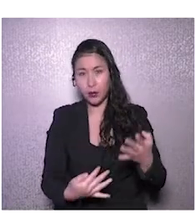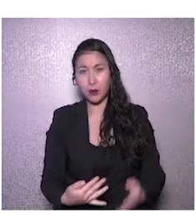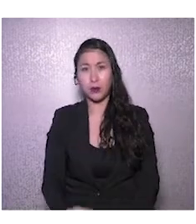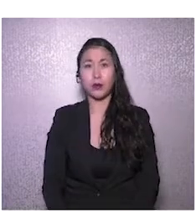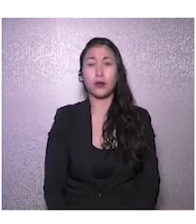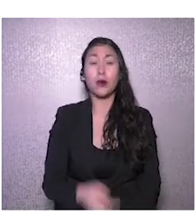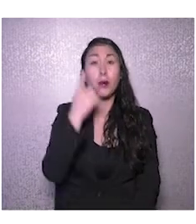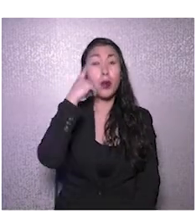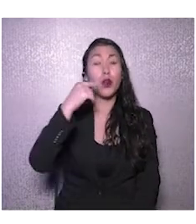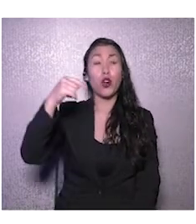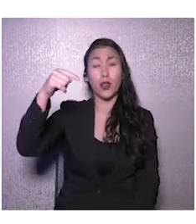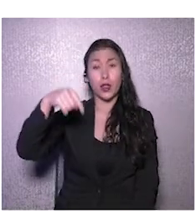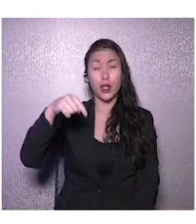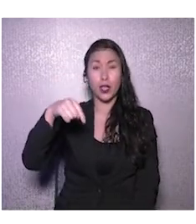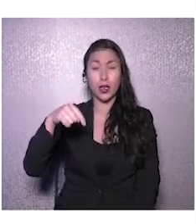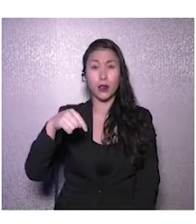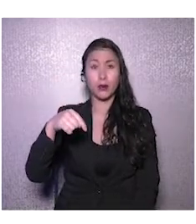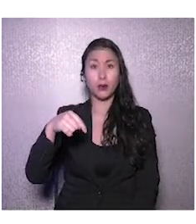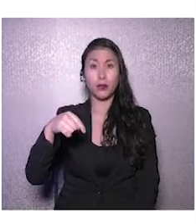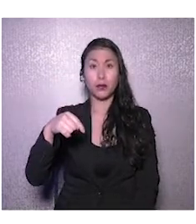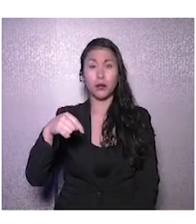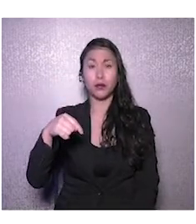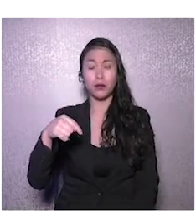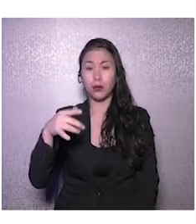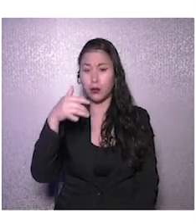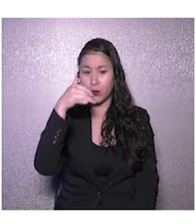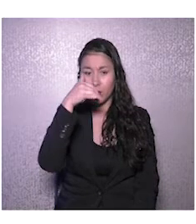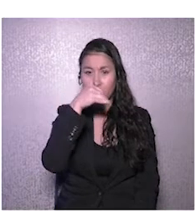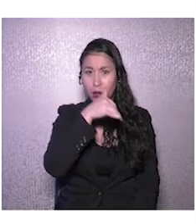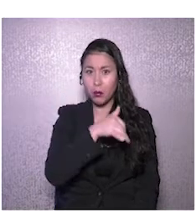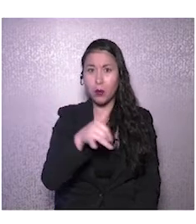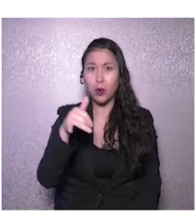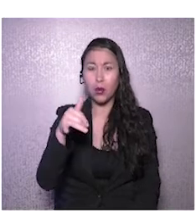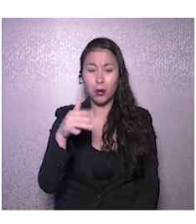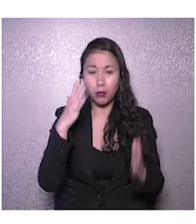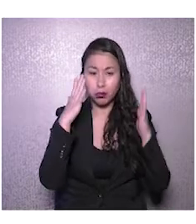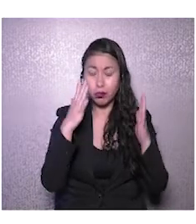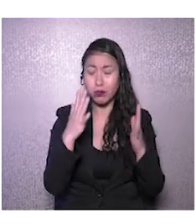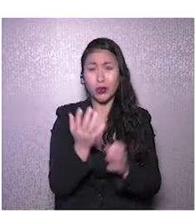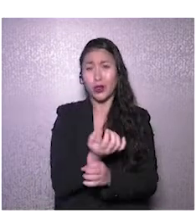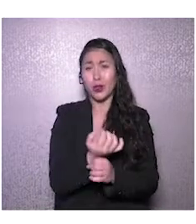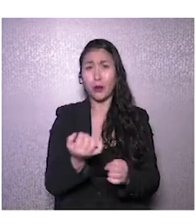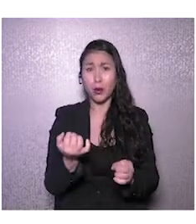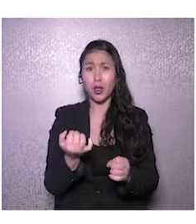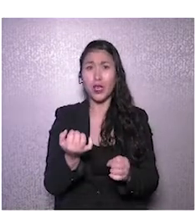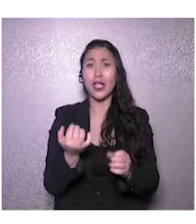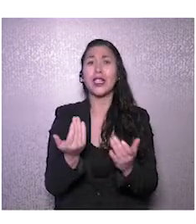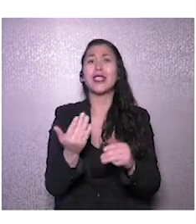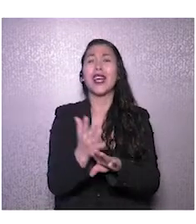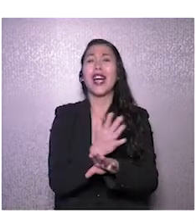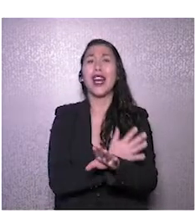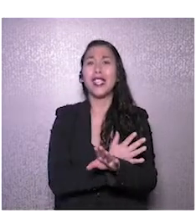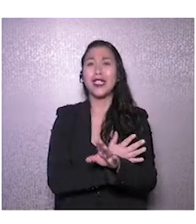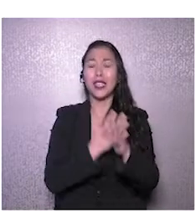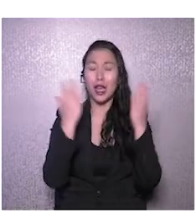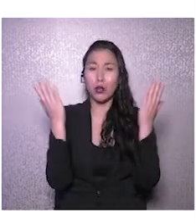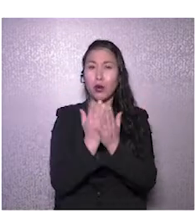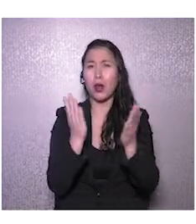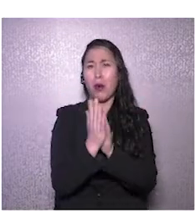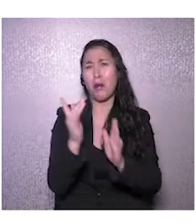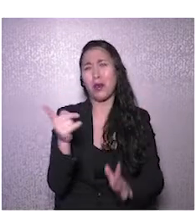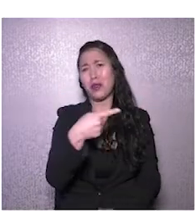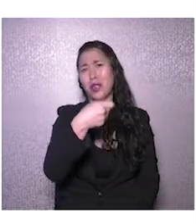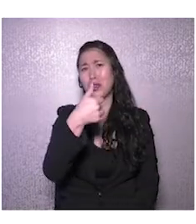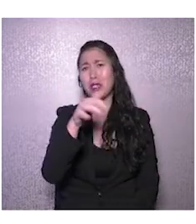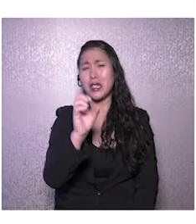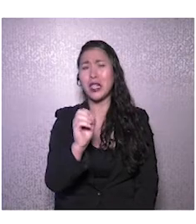Pero hoy día, un médico, para estar up to date con todo lo que necesita saber, necesita estudiar cerca de 160 horas a la semana.